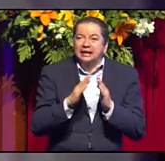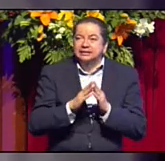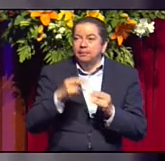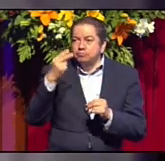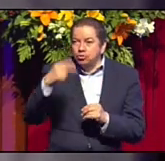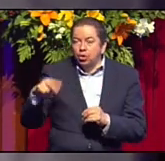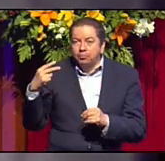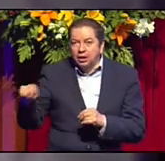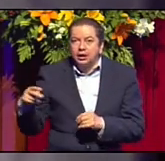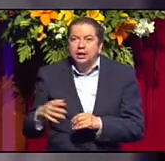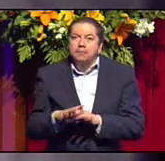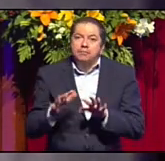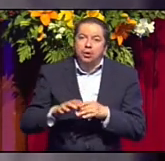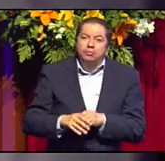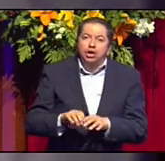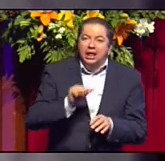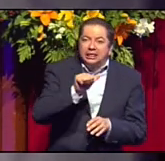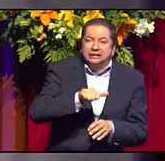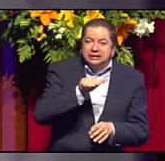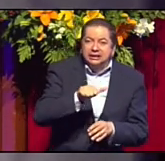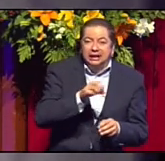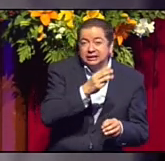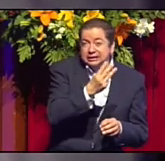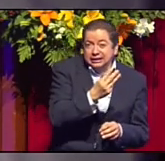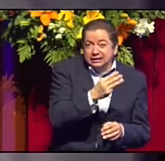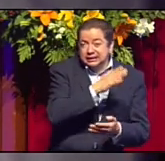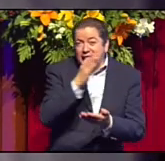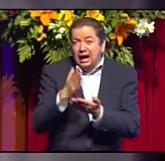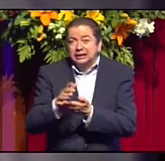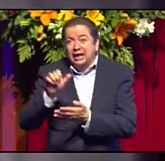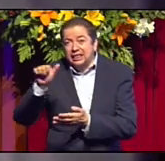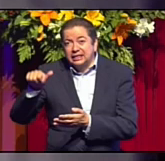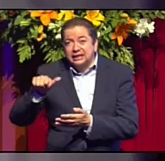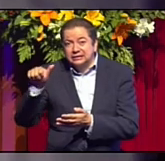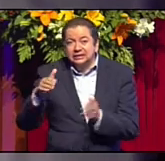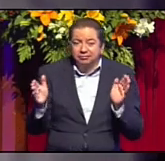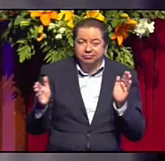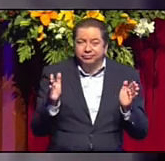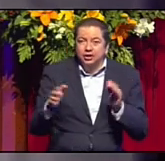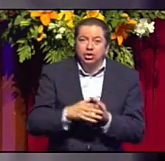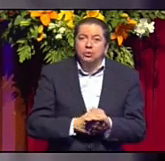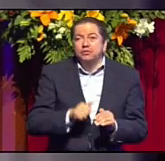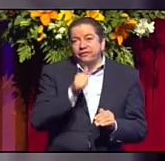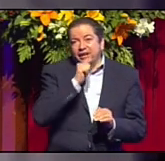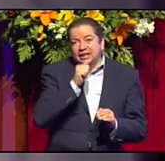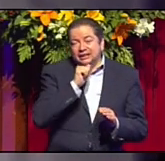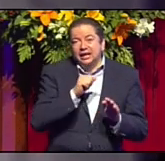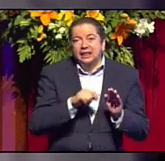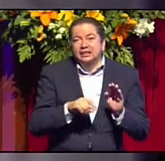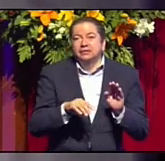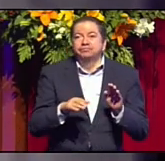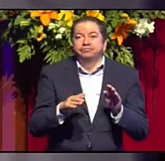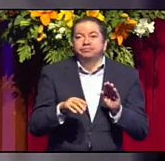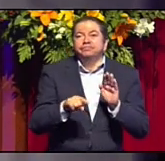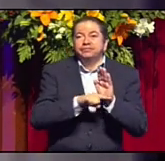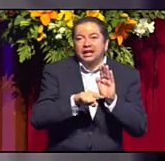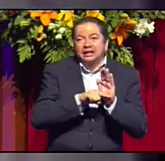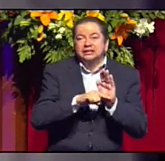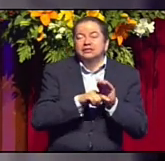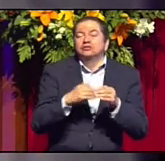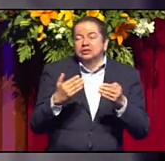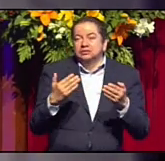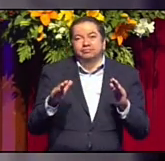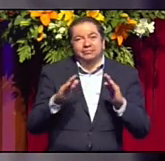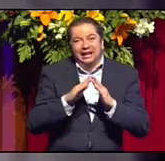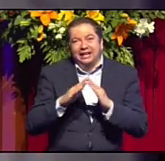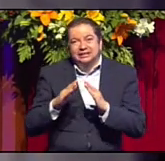hay. Alrededor del 16, entre el 13 y el 16, dependiendo de la comuna, hay de déficit habitacional en Chile. Cuando hablamos con el ministro, hablamos del